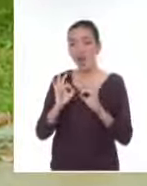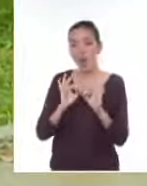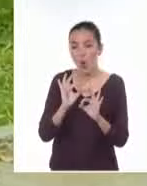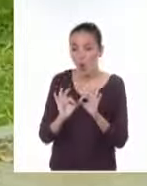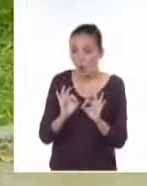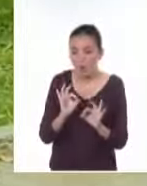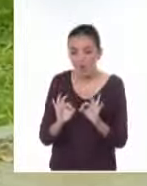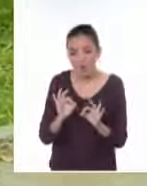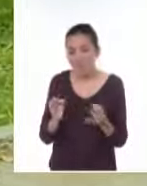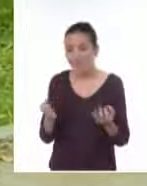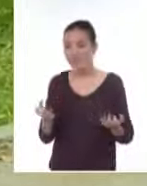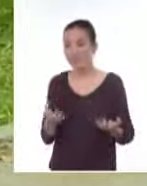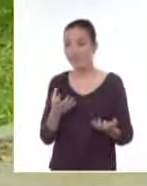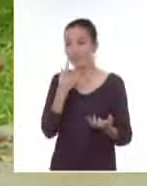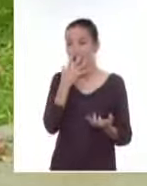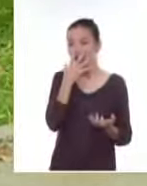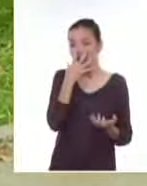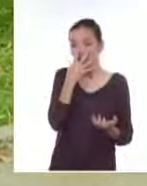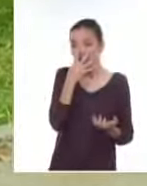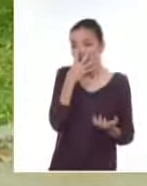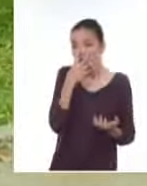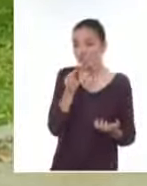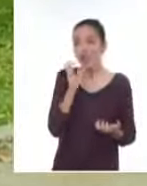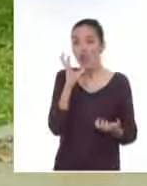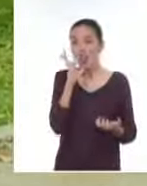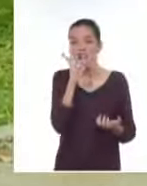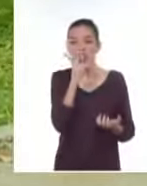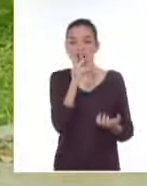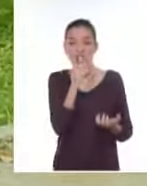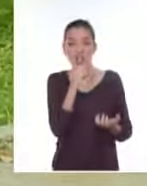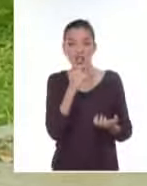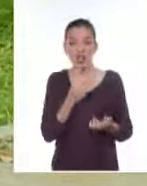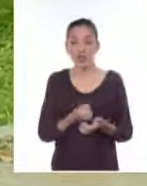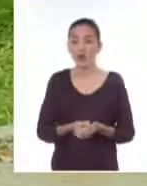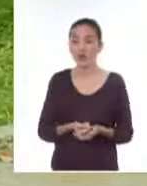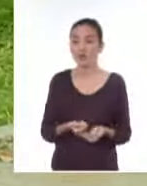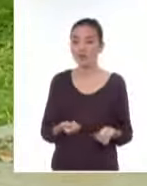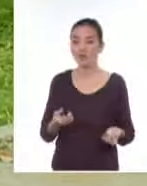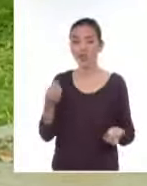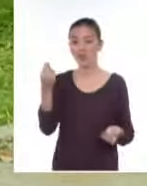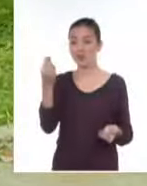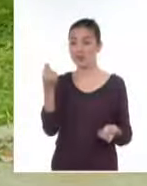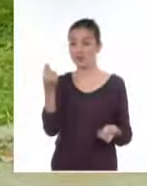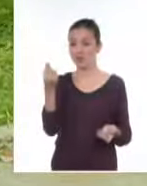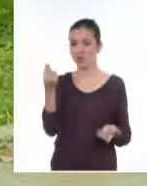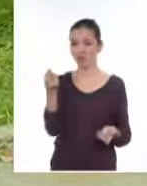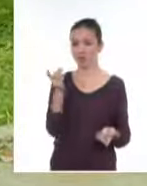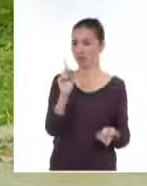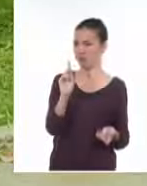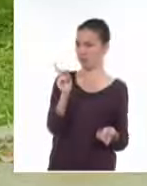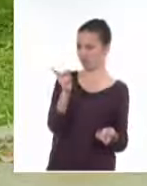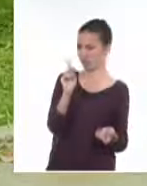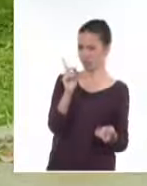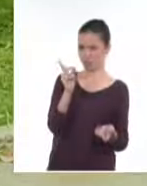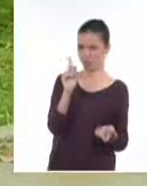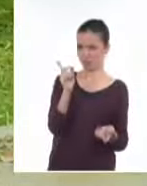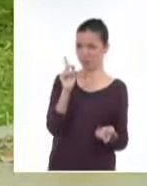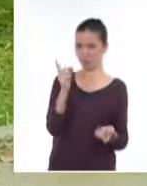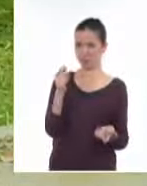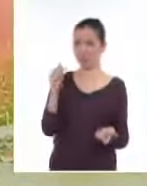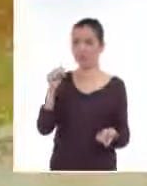que no tienen nada que ver con la economía, no tienen nada que ver con, tienen que ver con los sentimientos. Y nosotros, como artistas, al fin, pues